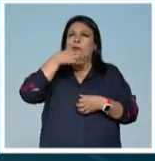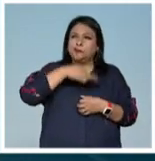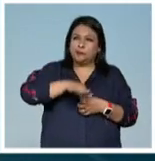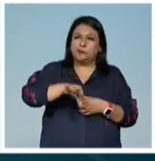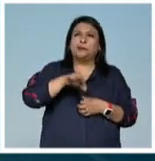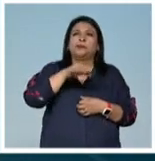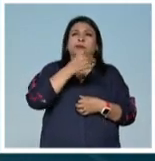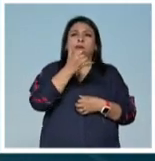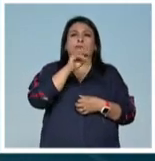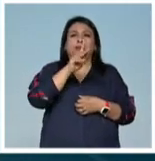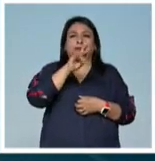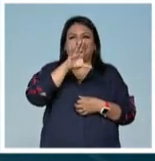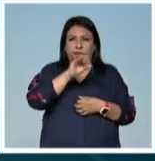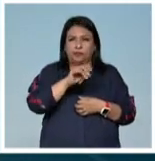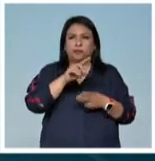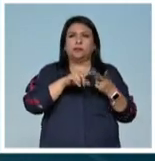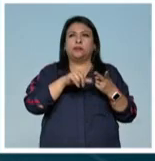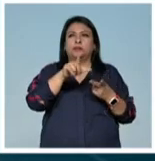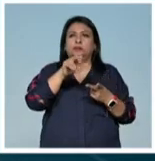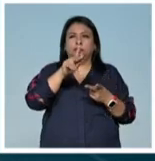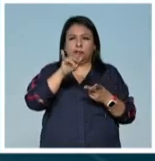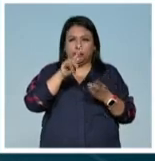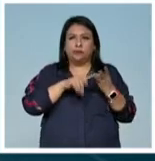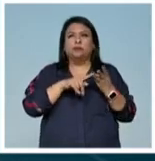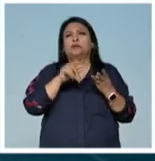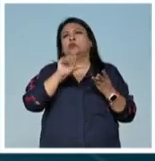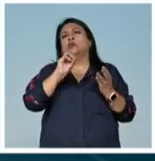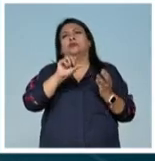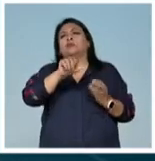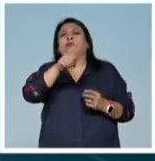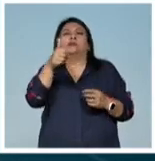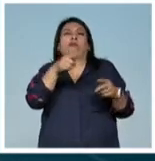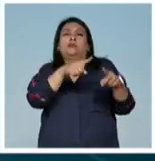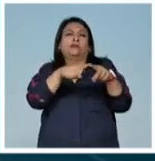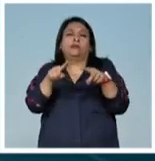de Yopico, Xipetotec, como de cualquier otra